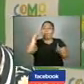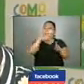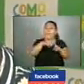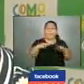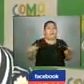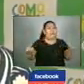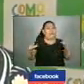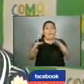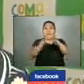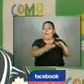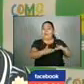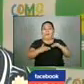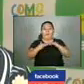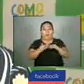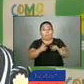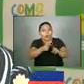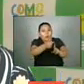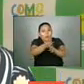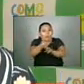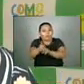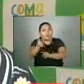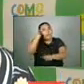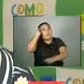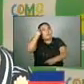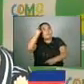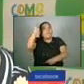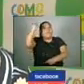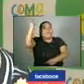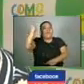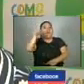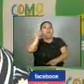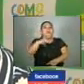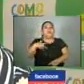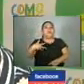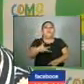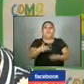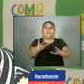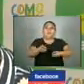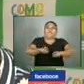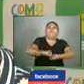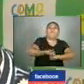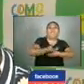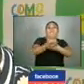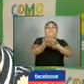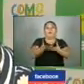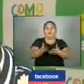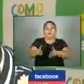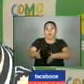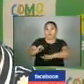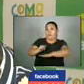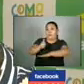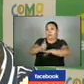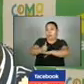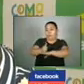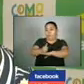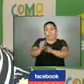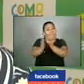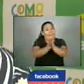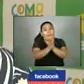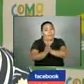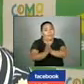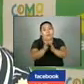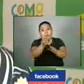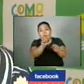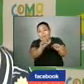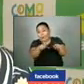que cumplir cada uno diferente, pero todos tenemos sueños, y eso es lo que queremos trasladar nosotros como fundación, y poder pedirle nuevamente